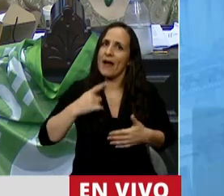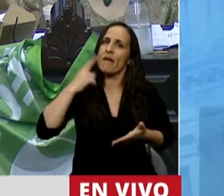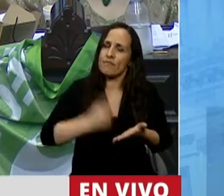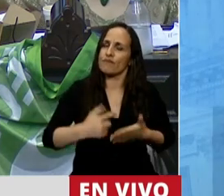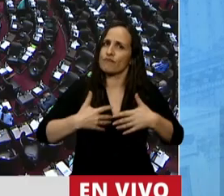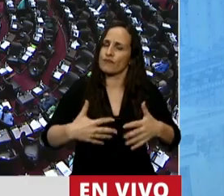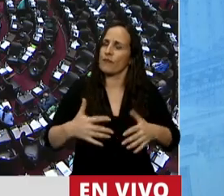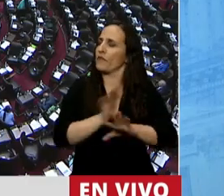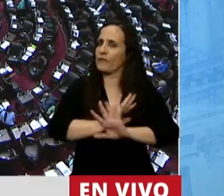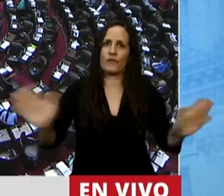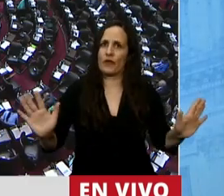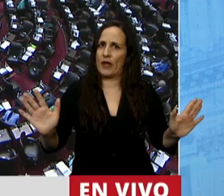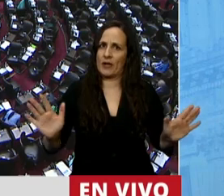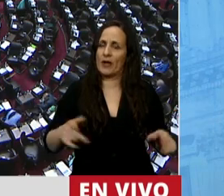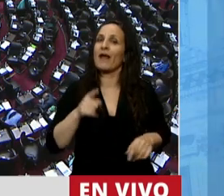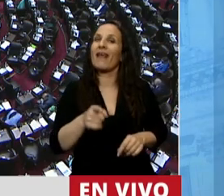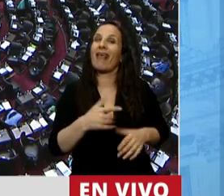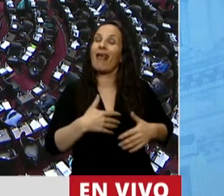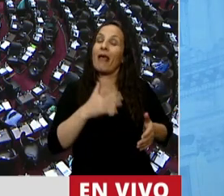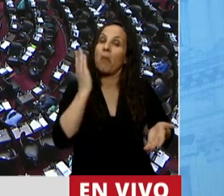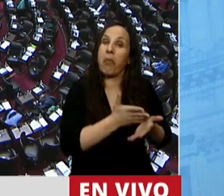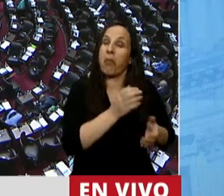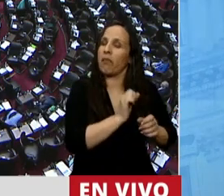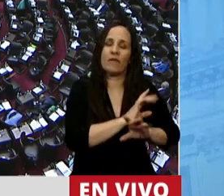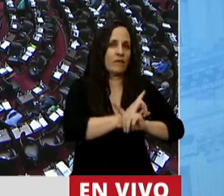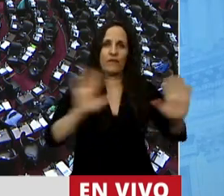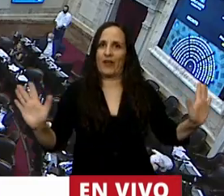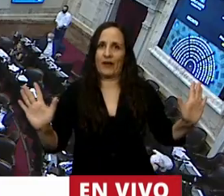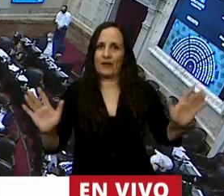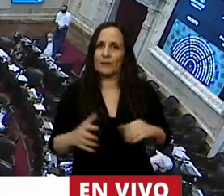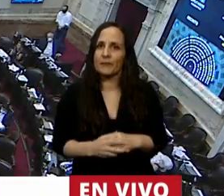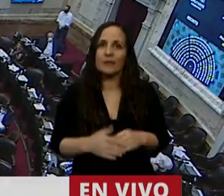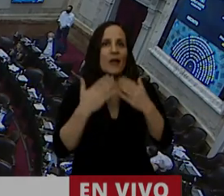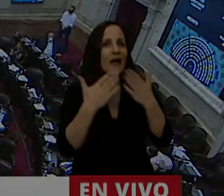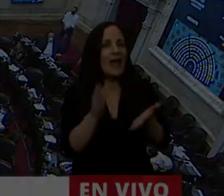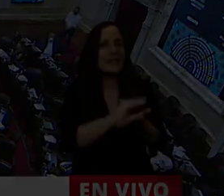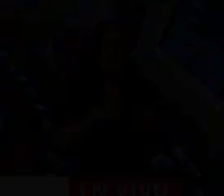de interrupción voluntaria y despenalización del aborto. Muchas gracias. Muchas gracias, diputado Benedetti.